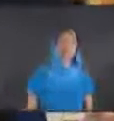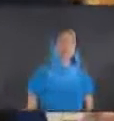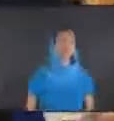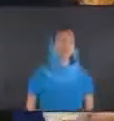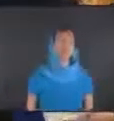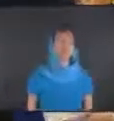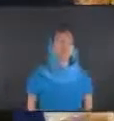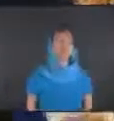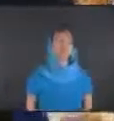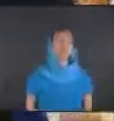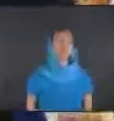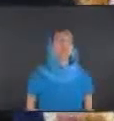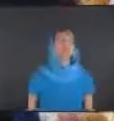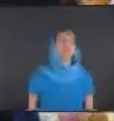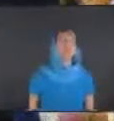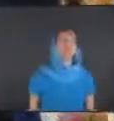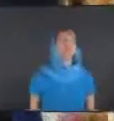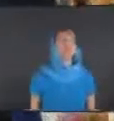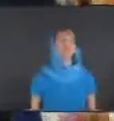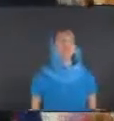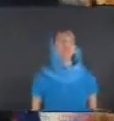que está sentado en el trono.